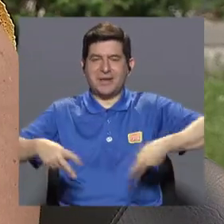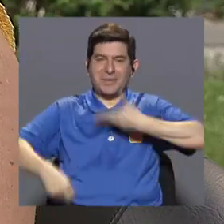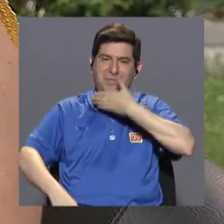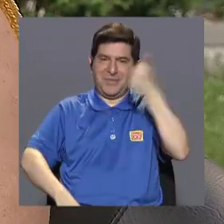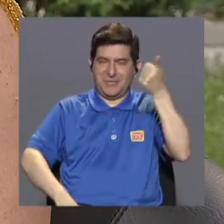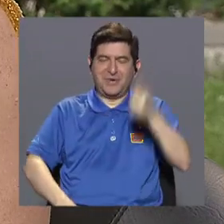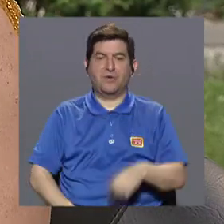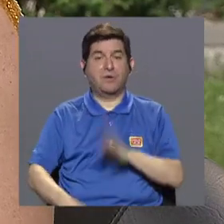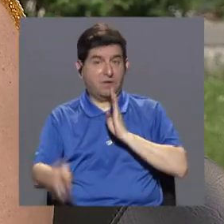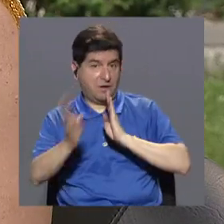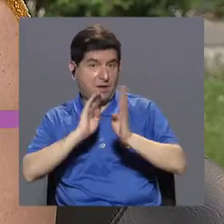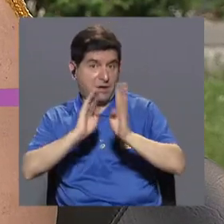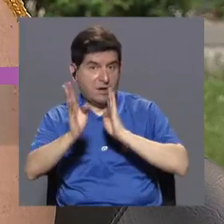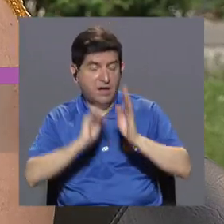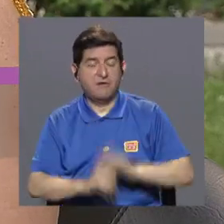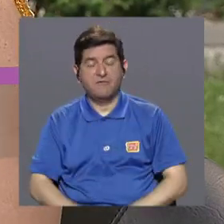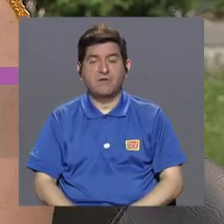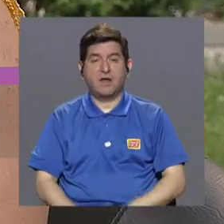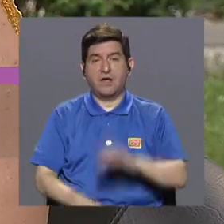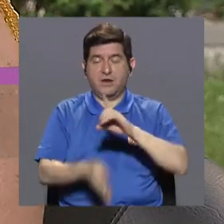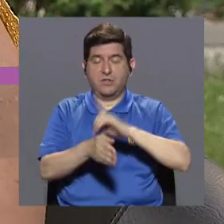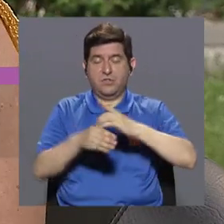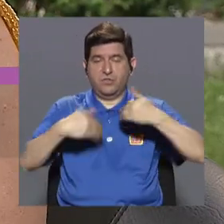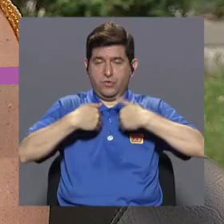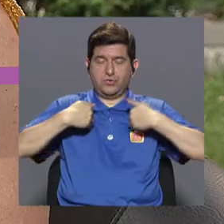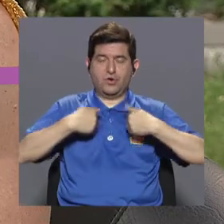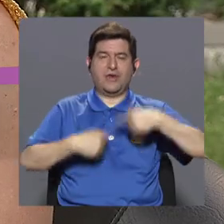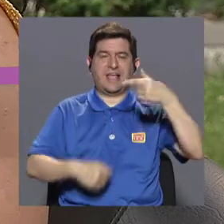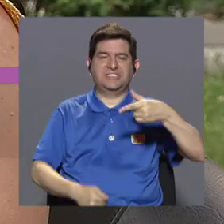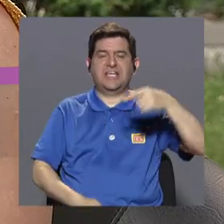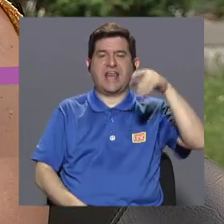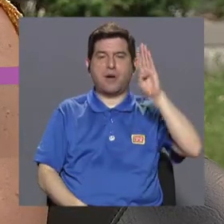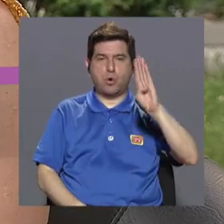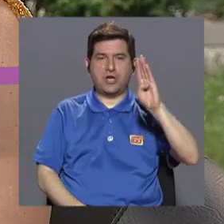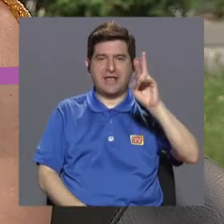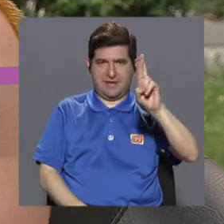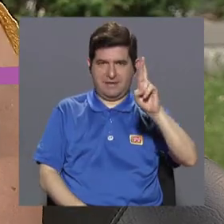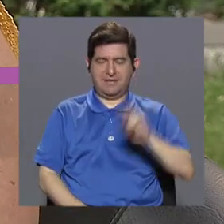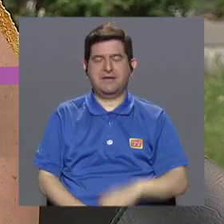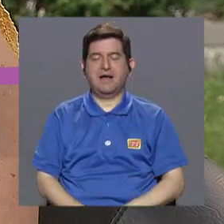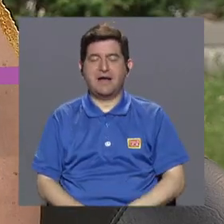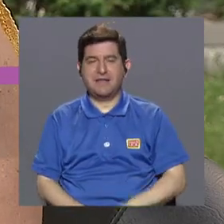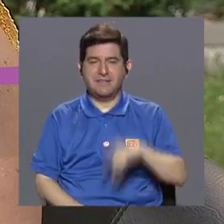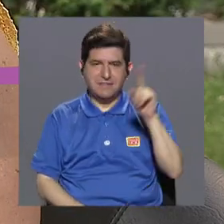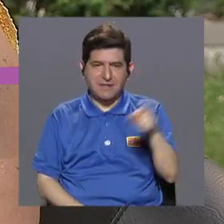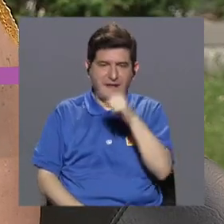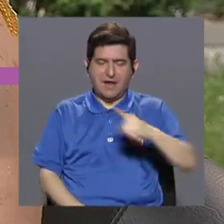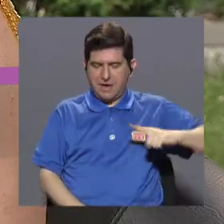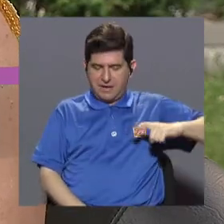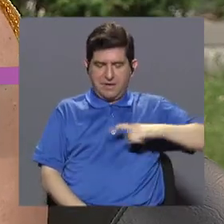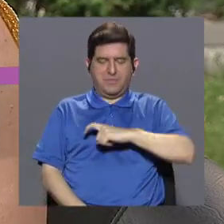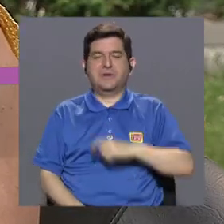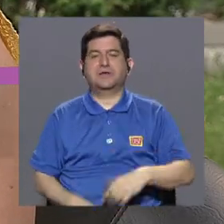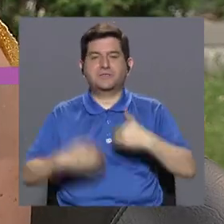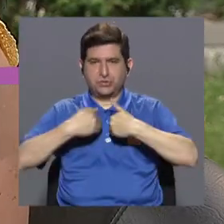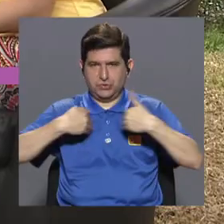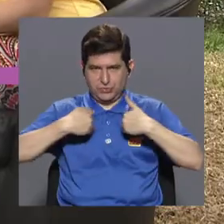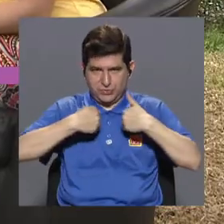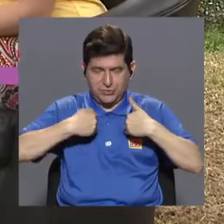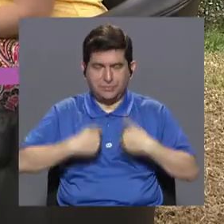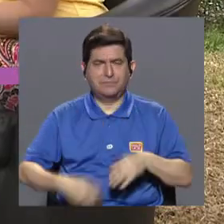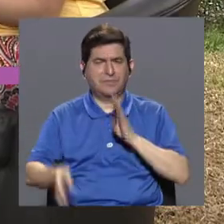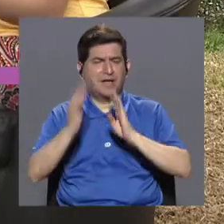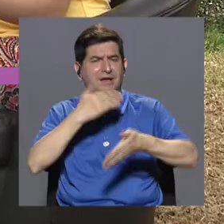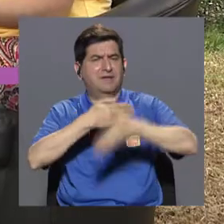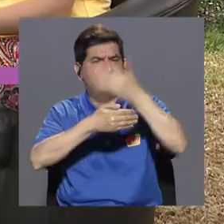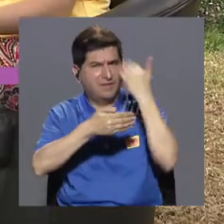Nosotros en Vivir Mejor. Estamos conversando con la médica veterinaria Gina Bonilla acerca de la desparasitación de las mascotas.